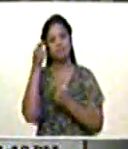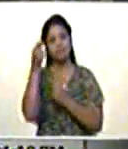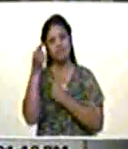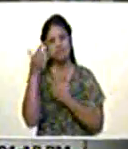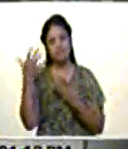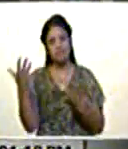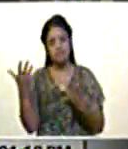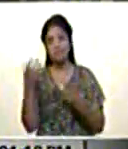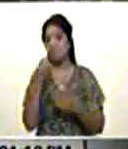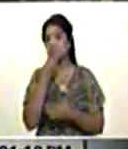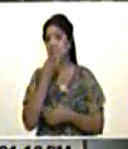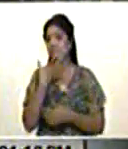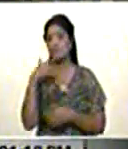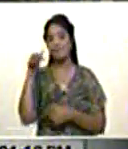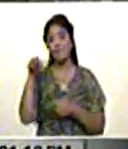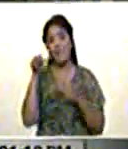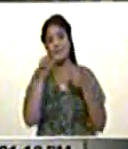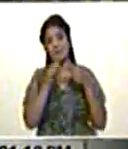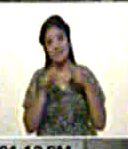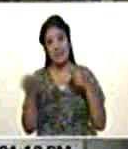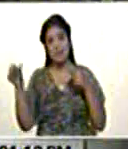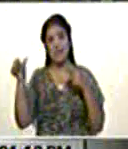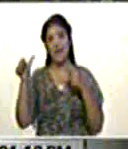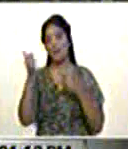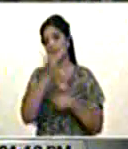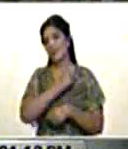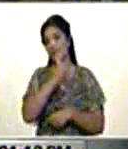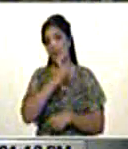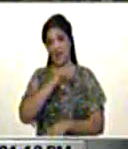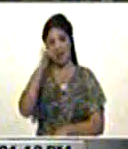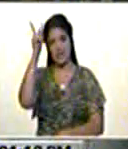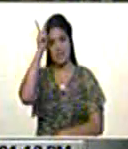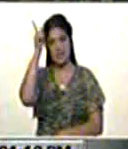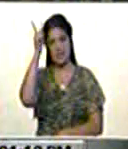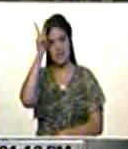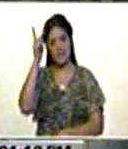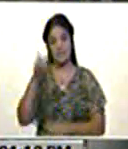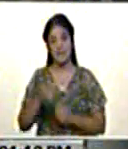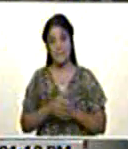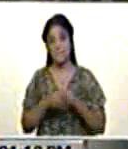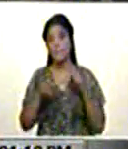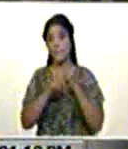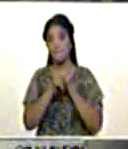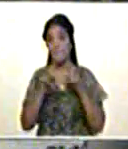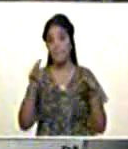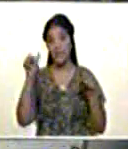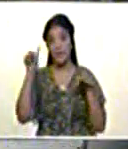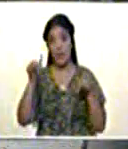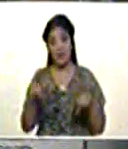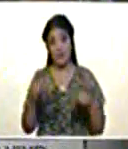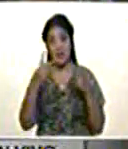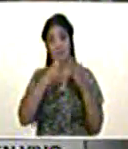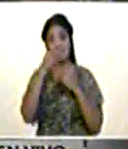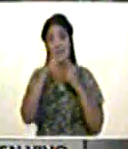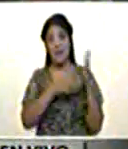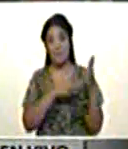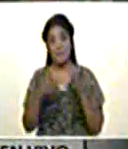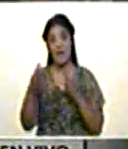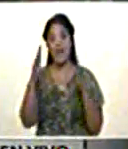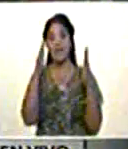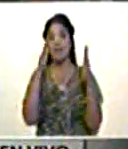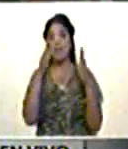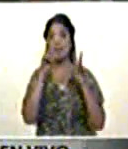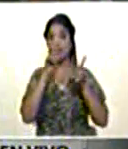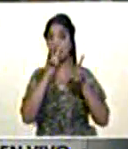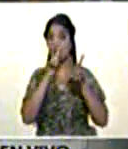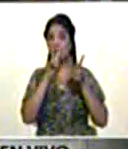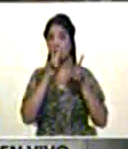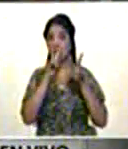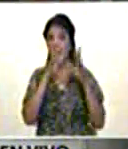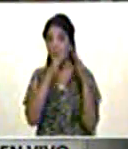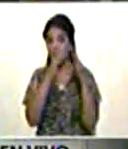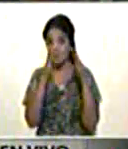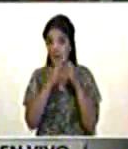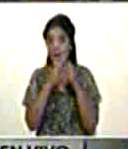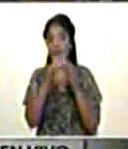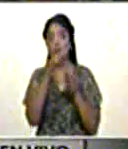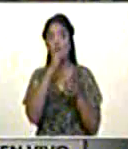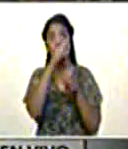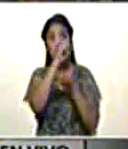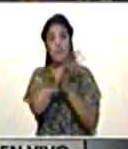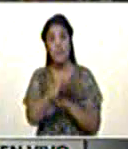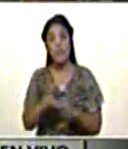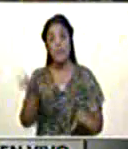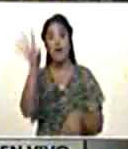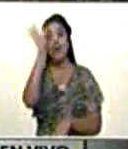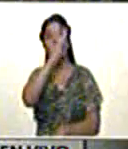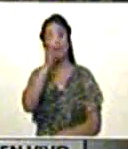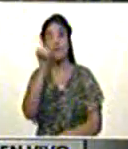de esta semana de la resistencia indígena. Pero en esta jornada de Vivienda Venezuela, queremos informarle al país